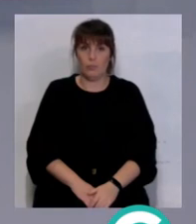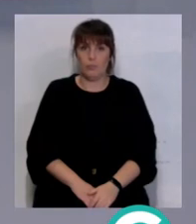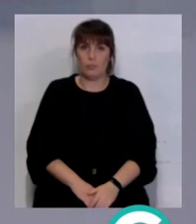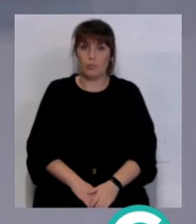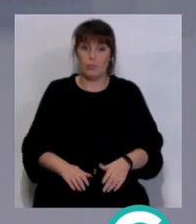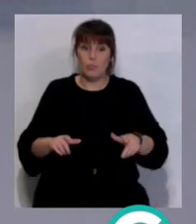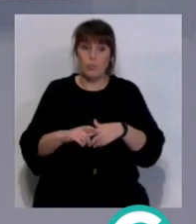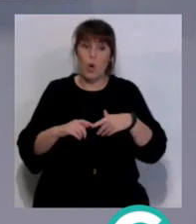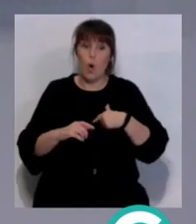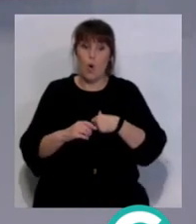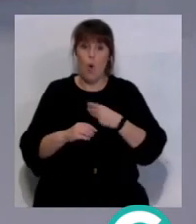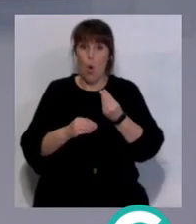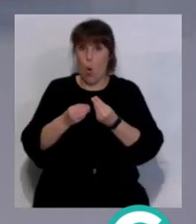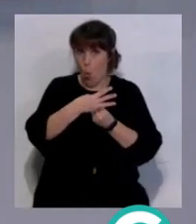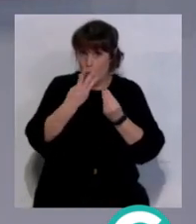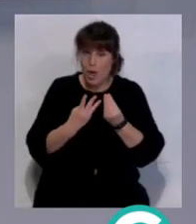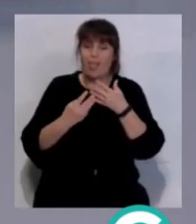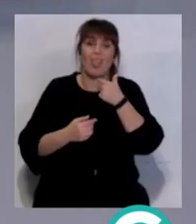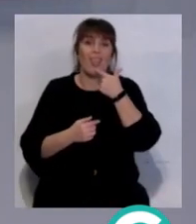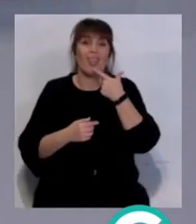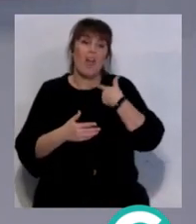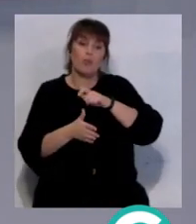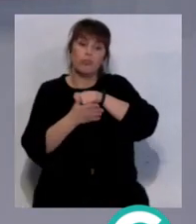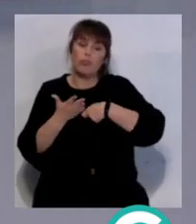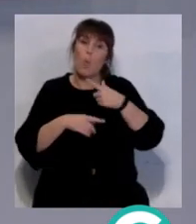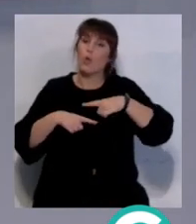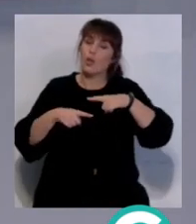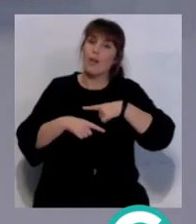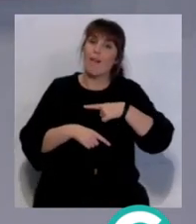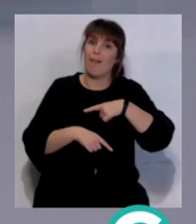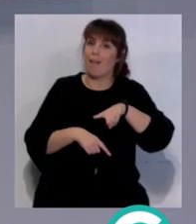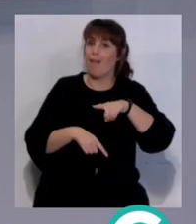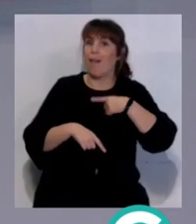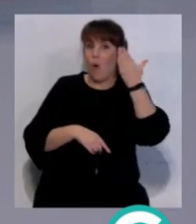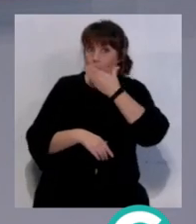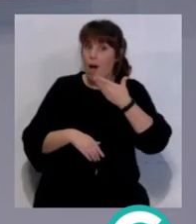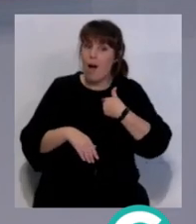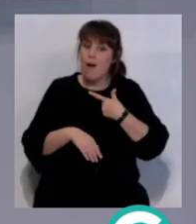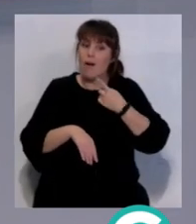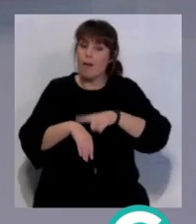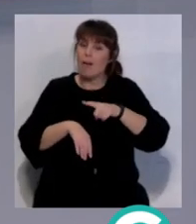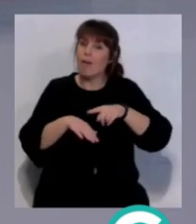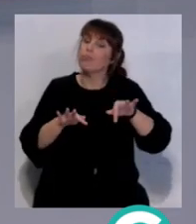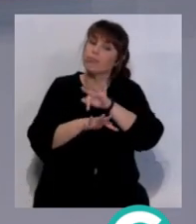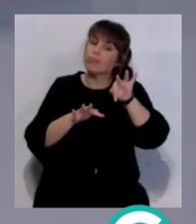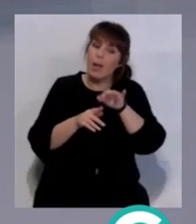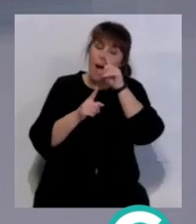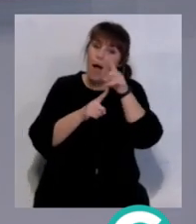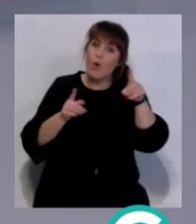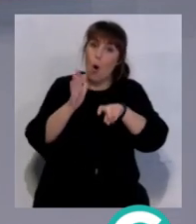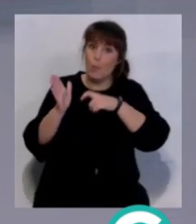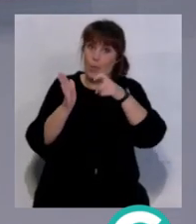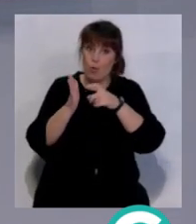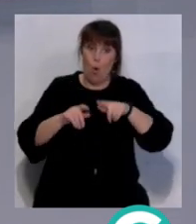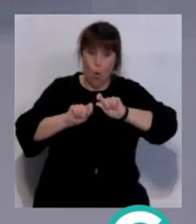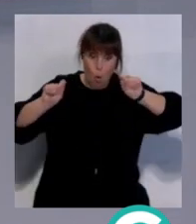La Junta acuerda completar la contratación de los monitores escolares en jornada continua y por todo el año. Con este convenio,